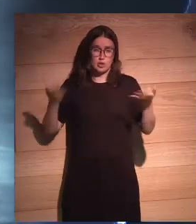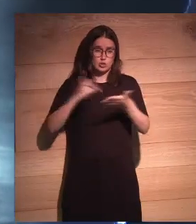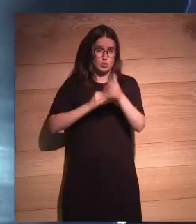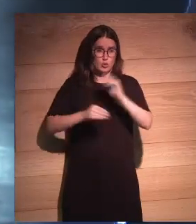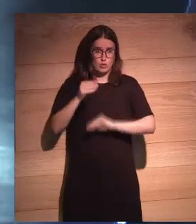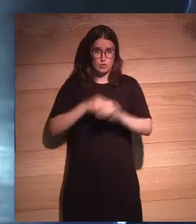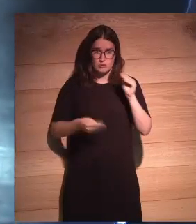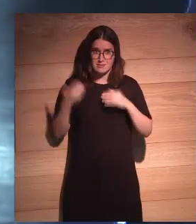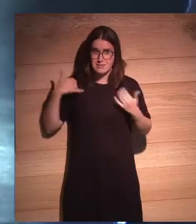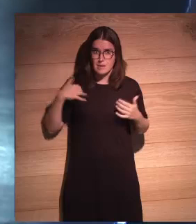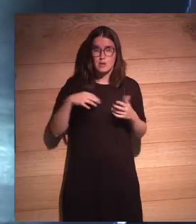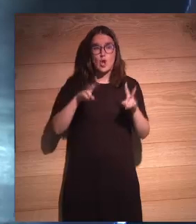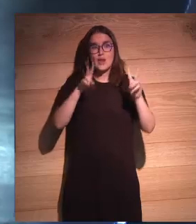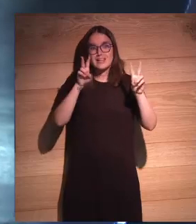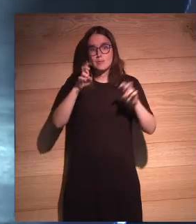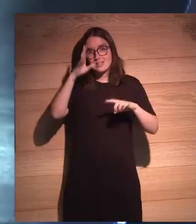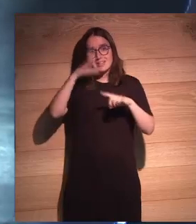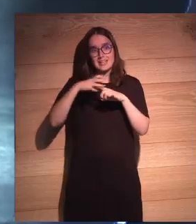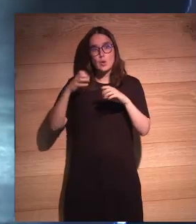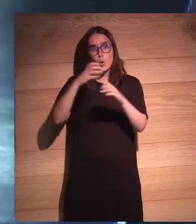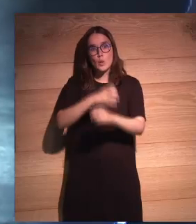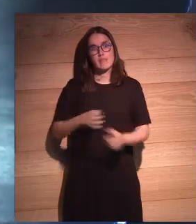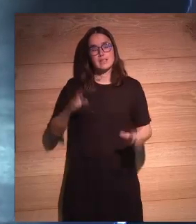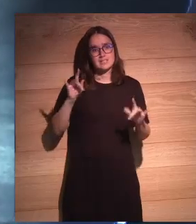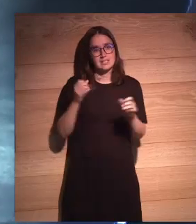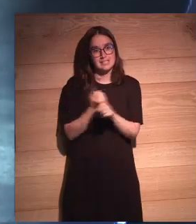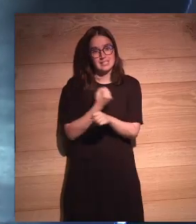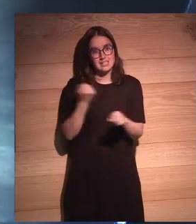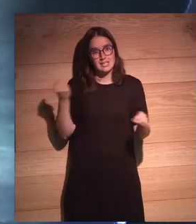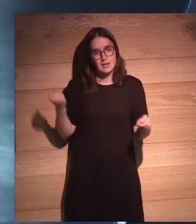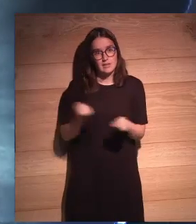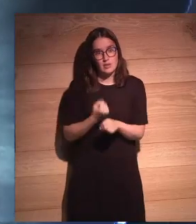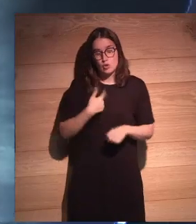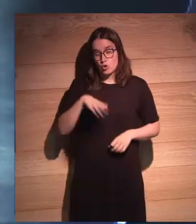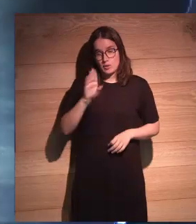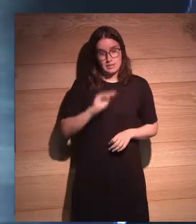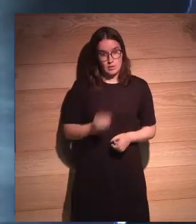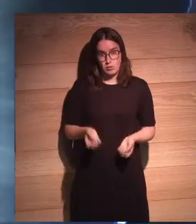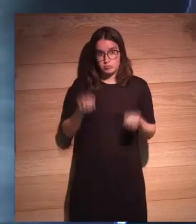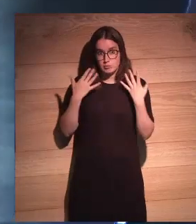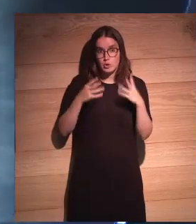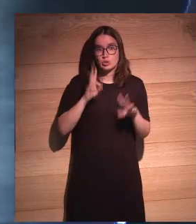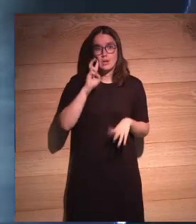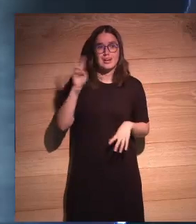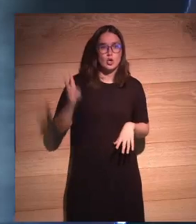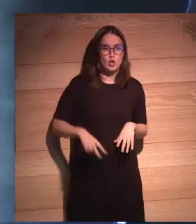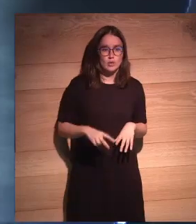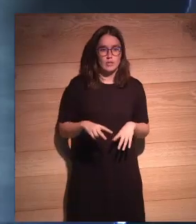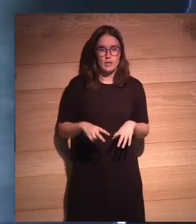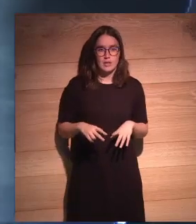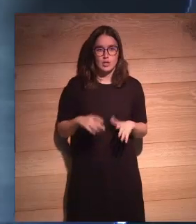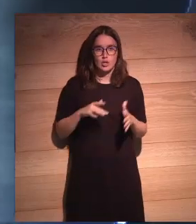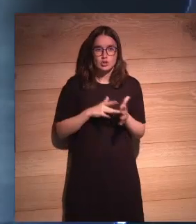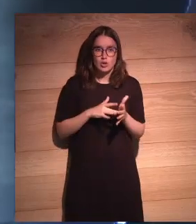Pero ahora mismo temas de neurociencia sí que se están trabajando. Yo no entiendo eso, pero son reconocer impulsos que